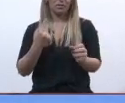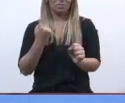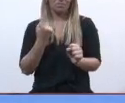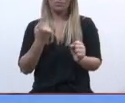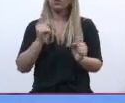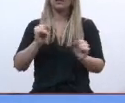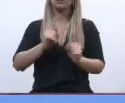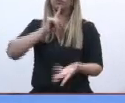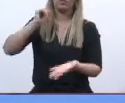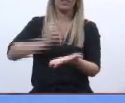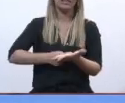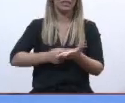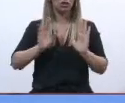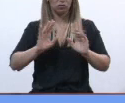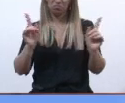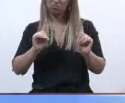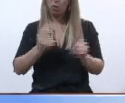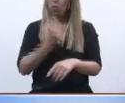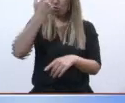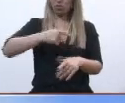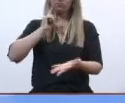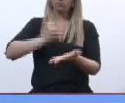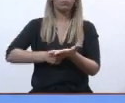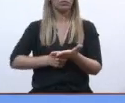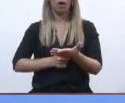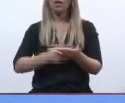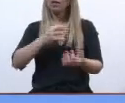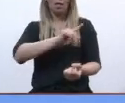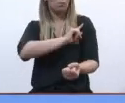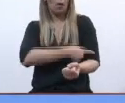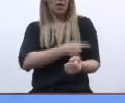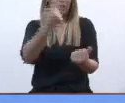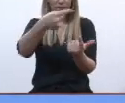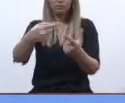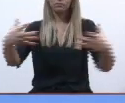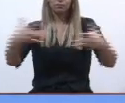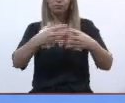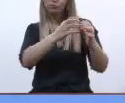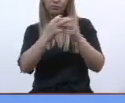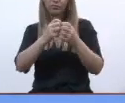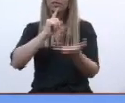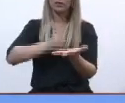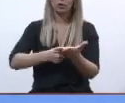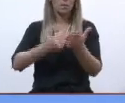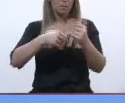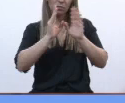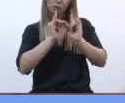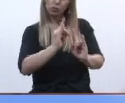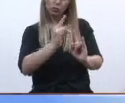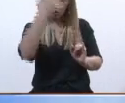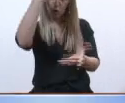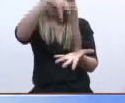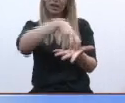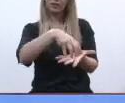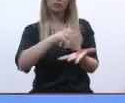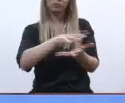sentencia amplificada, sino por la decisión de los poderes representativos, en especial por el Congreso, y luego